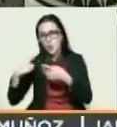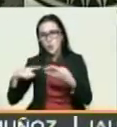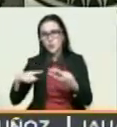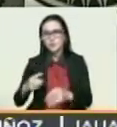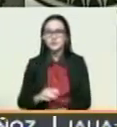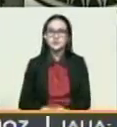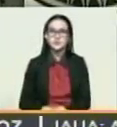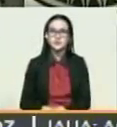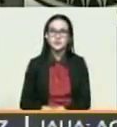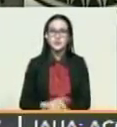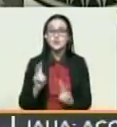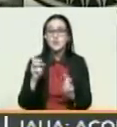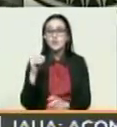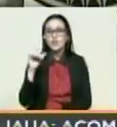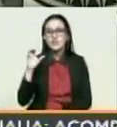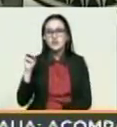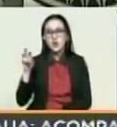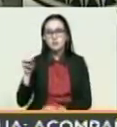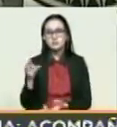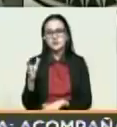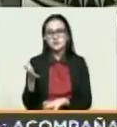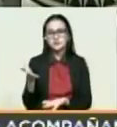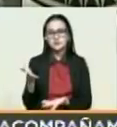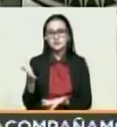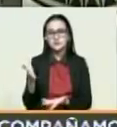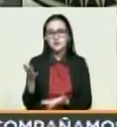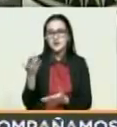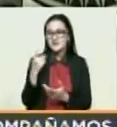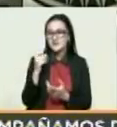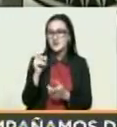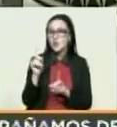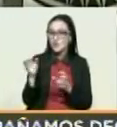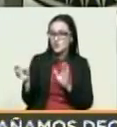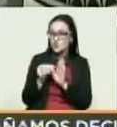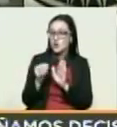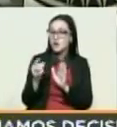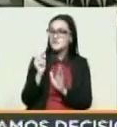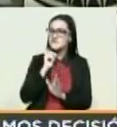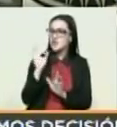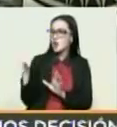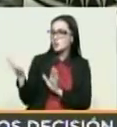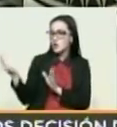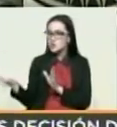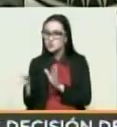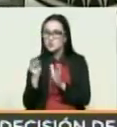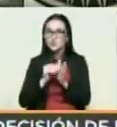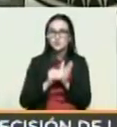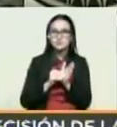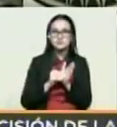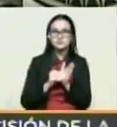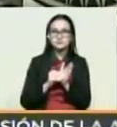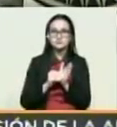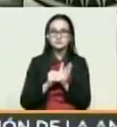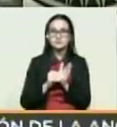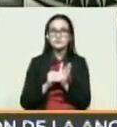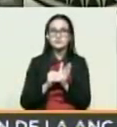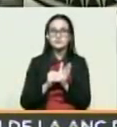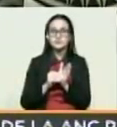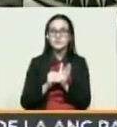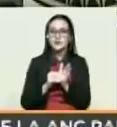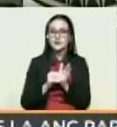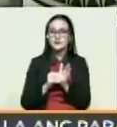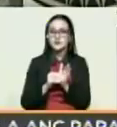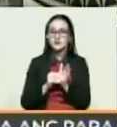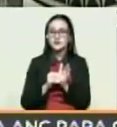extrae del vídeo y con todas sus bondades y establece un mecanismo de de una oferta privada de divisas